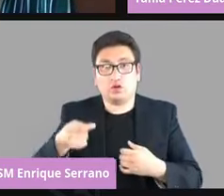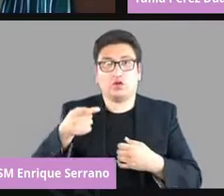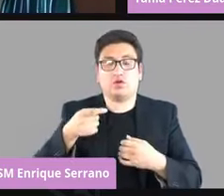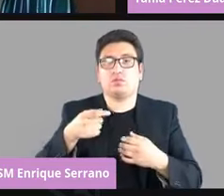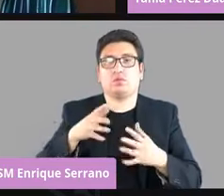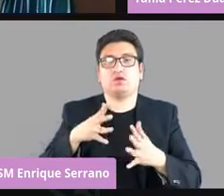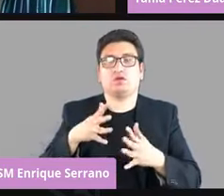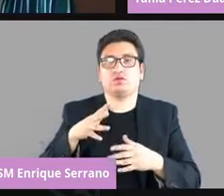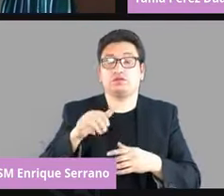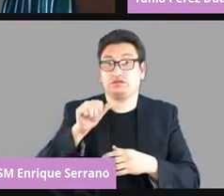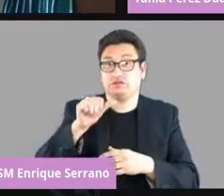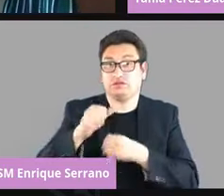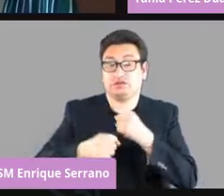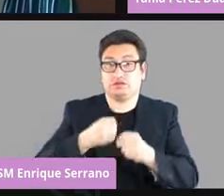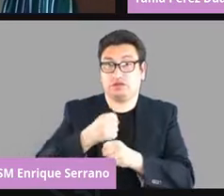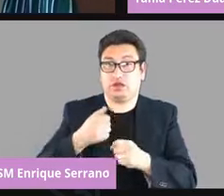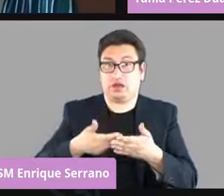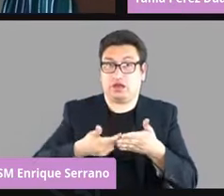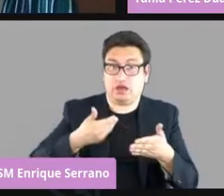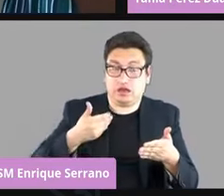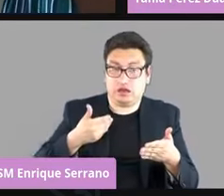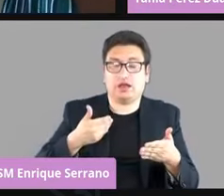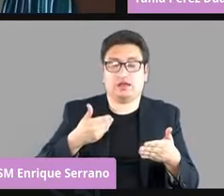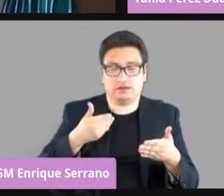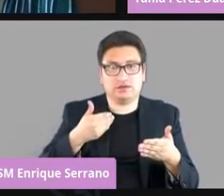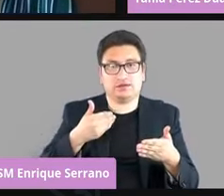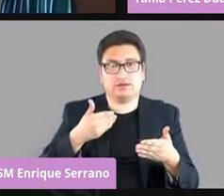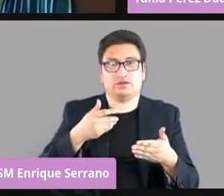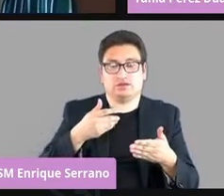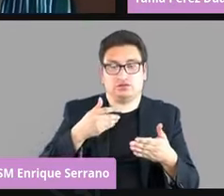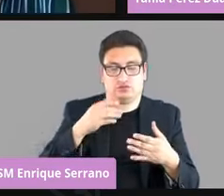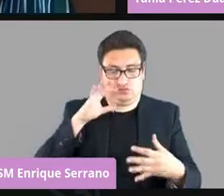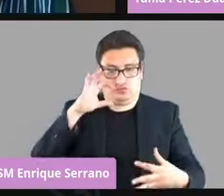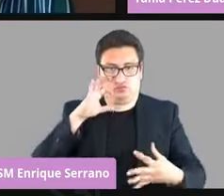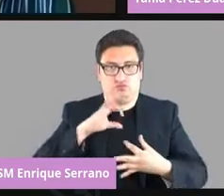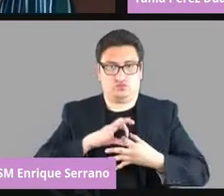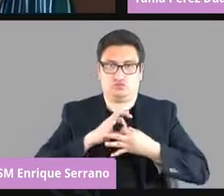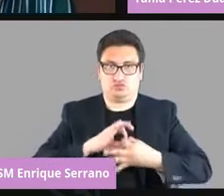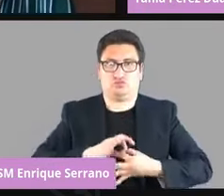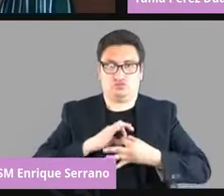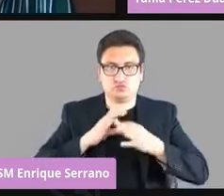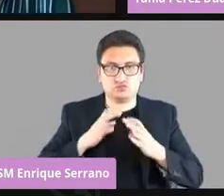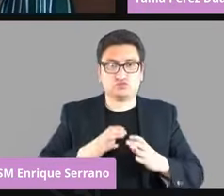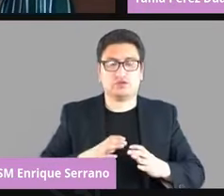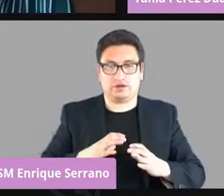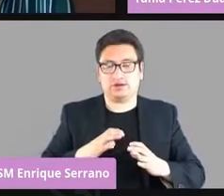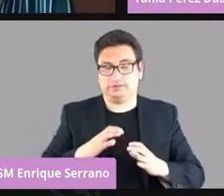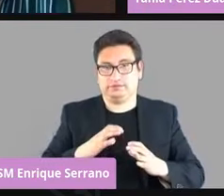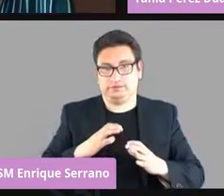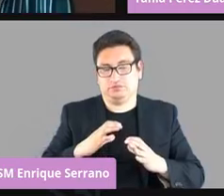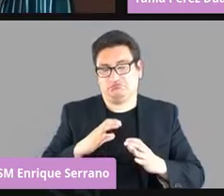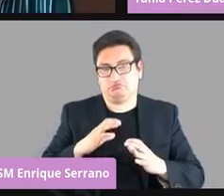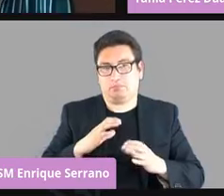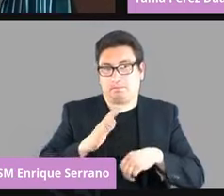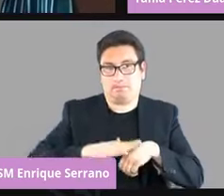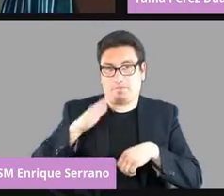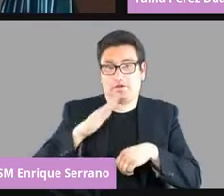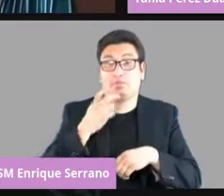los 16, la correlación con la parte biológica es más alta. Entonces, por lo mismo,